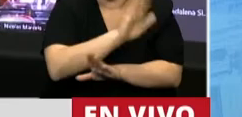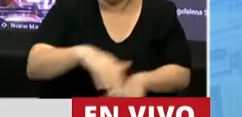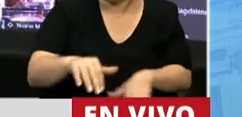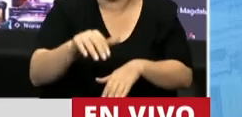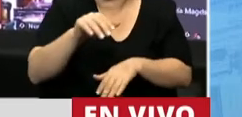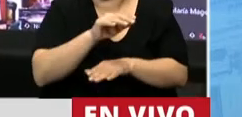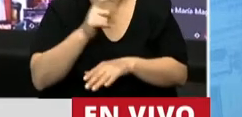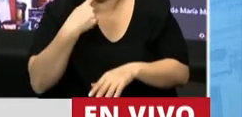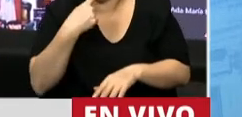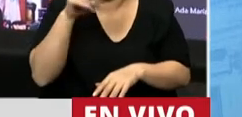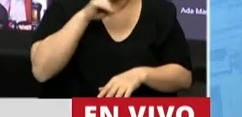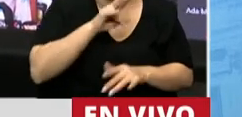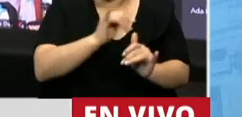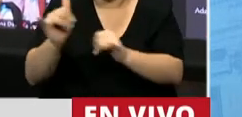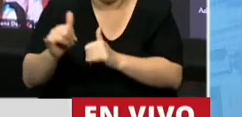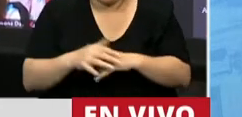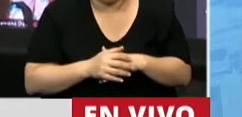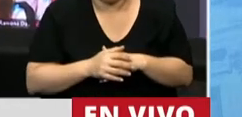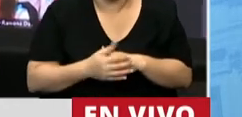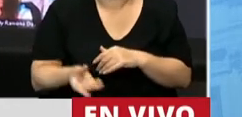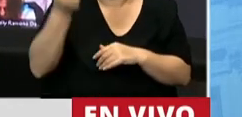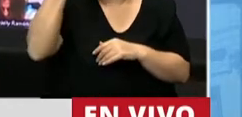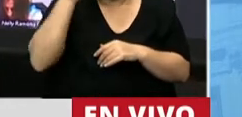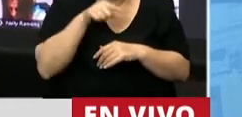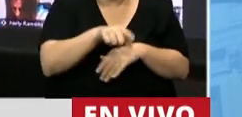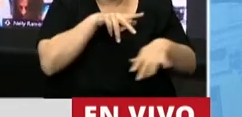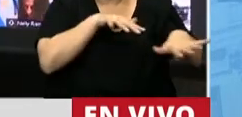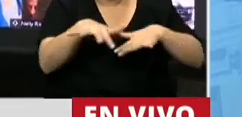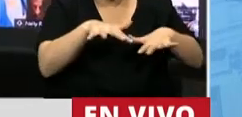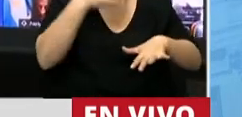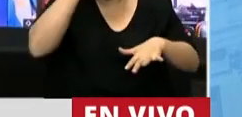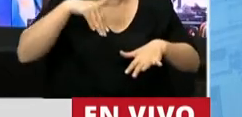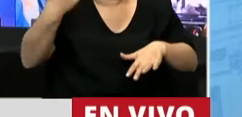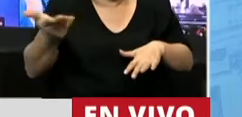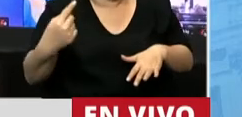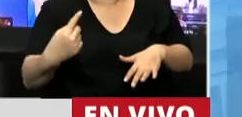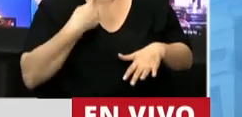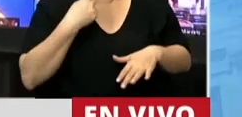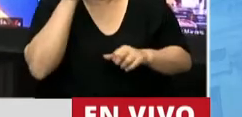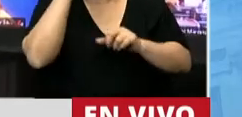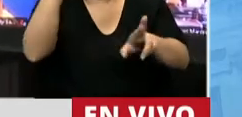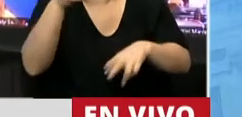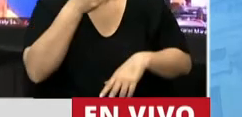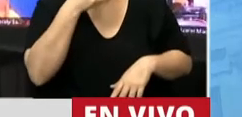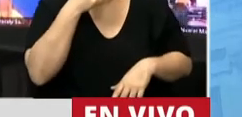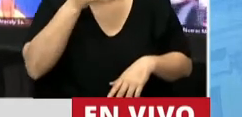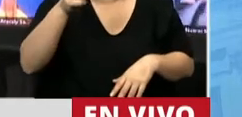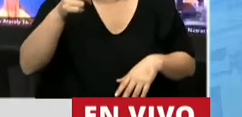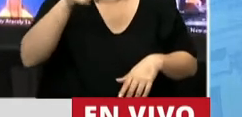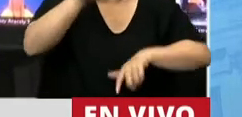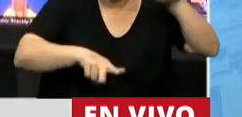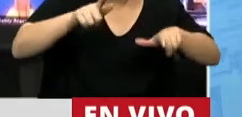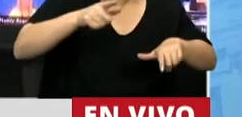adolescentes. Porque este tipo de situaciones muchas veces son la antesala de otros delitos, como son la trata de personas, la